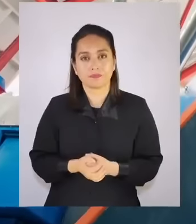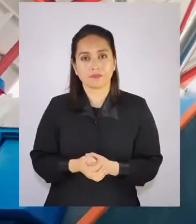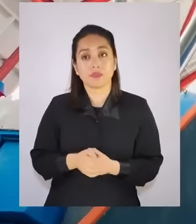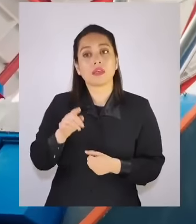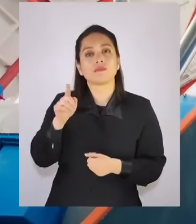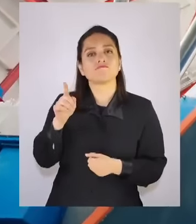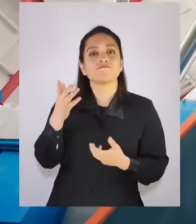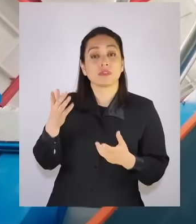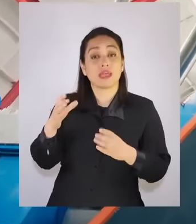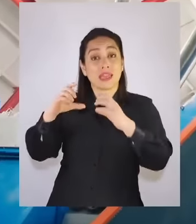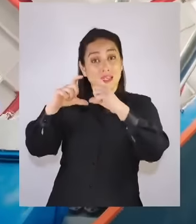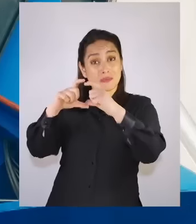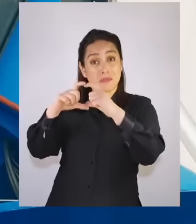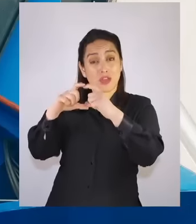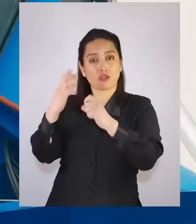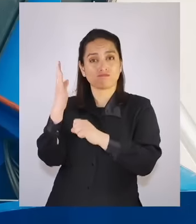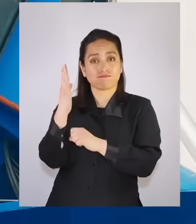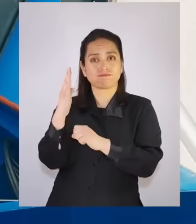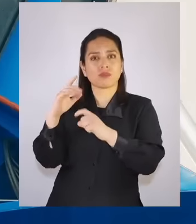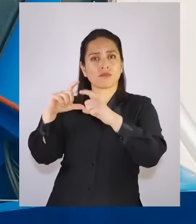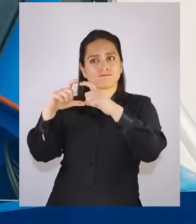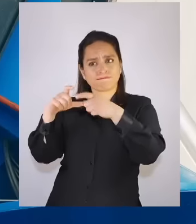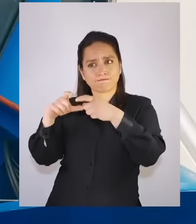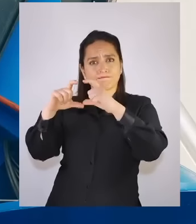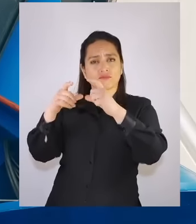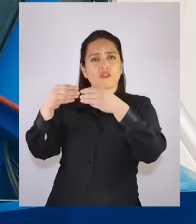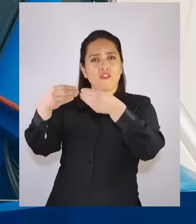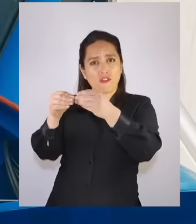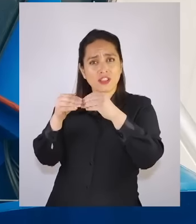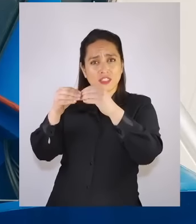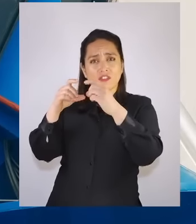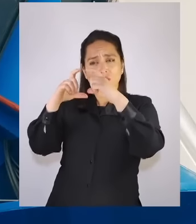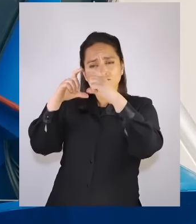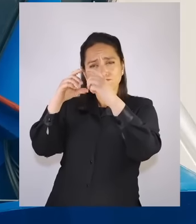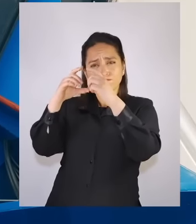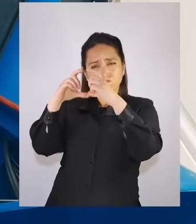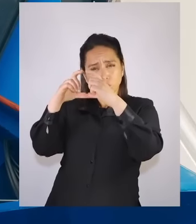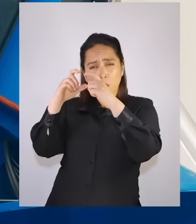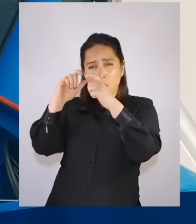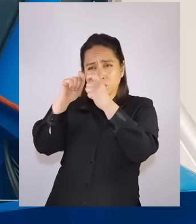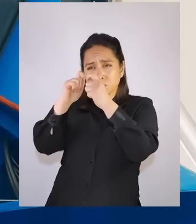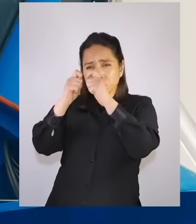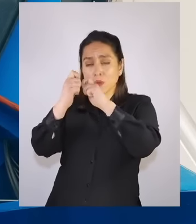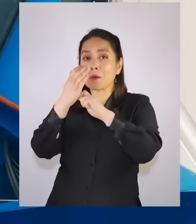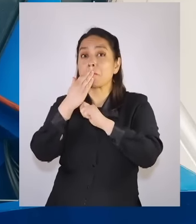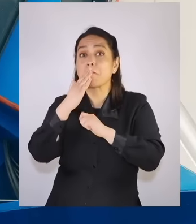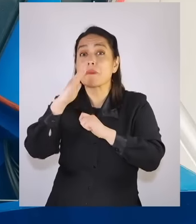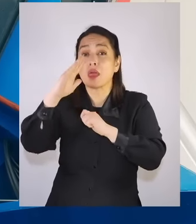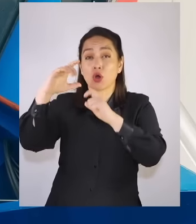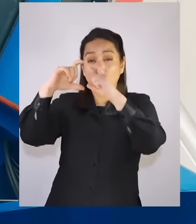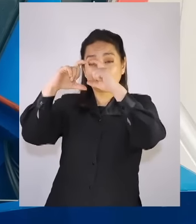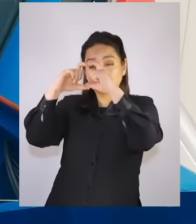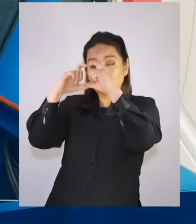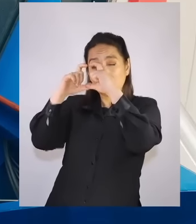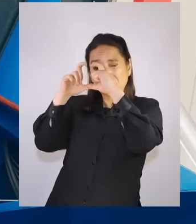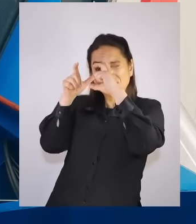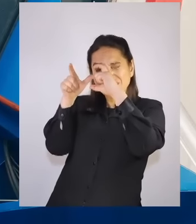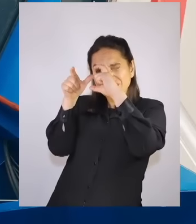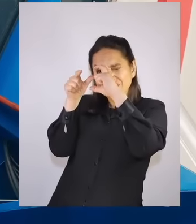Básicamente los espejos son espejos flexibles que se van adaptando, optimizando la óptica del